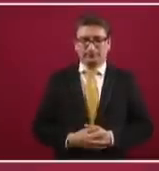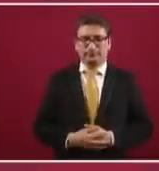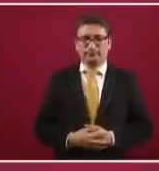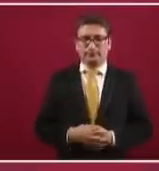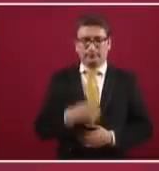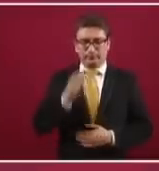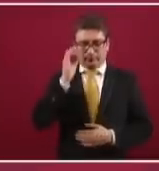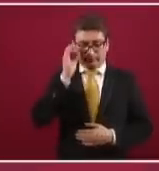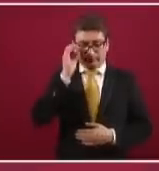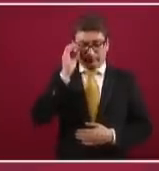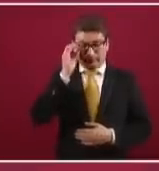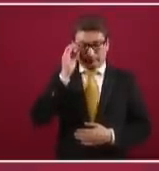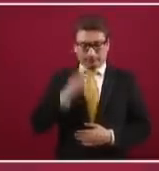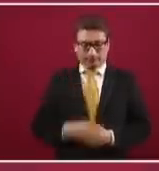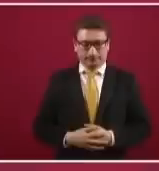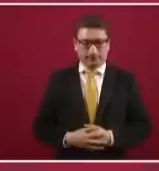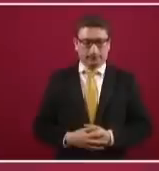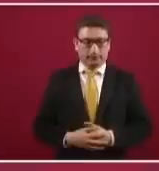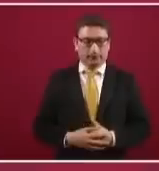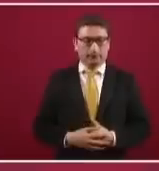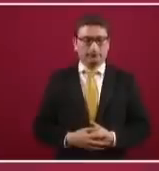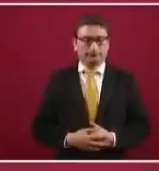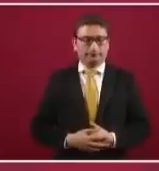debemos de preocuparnos